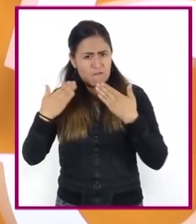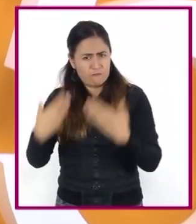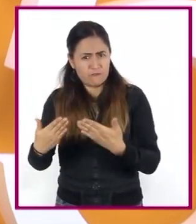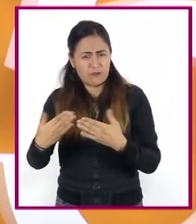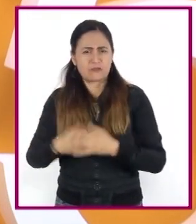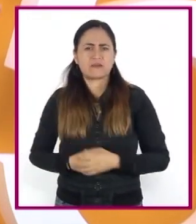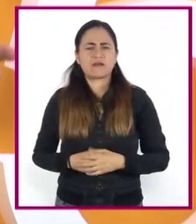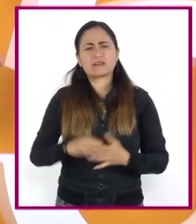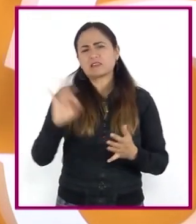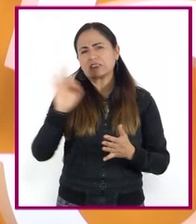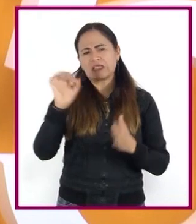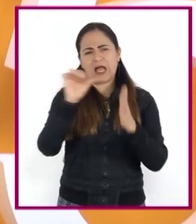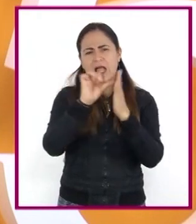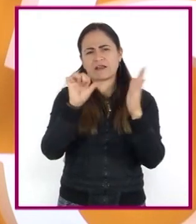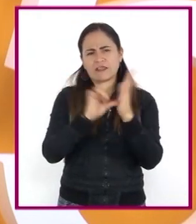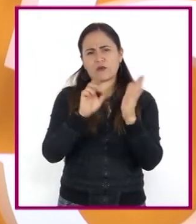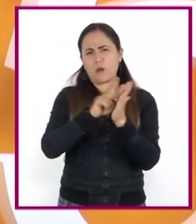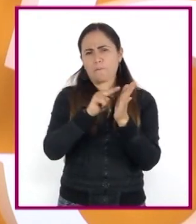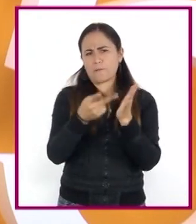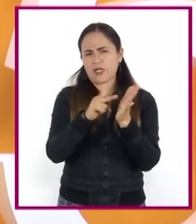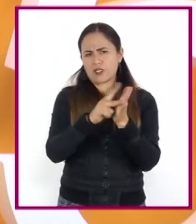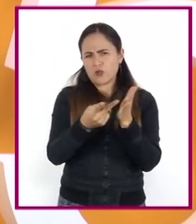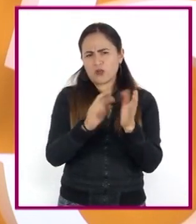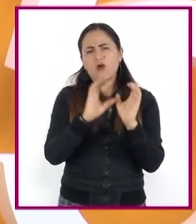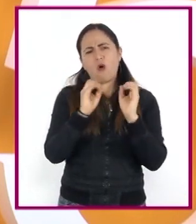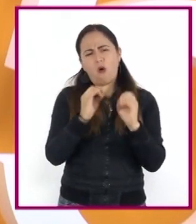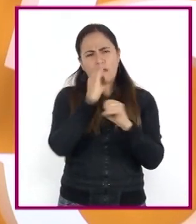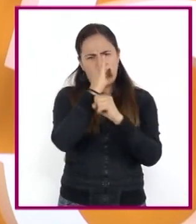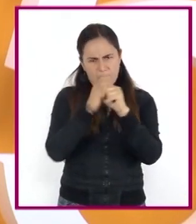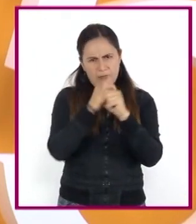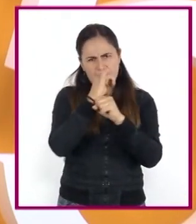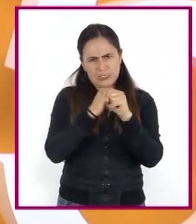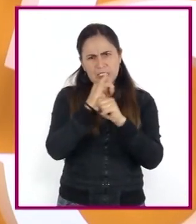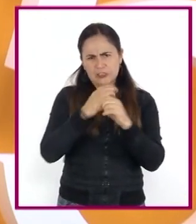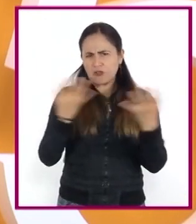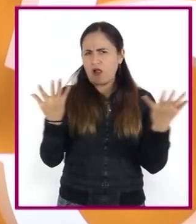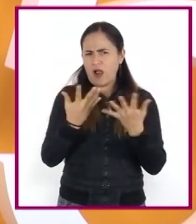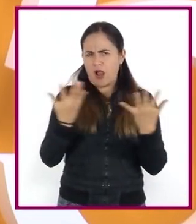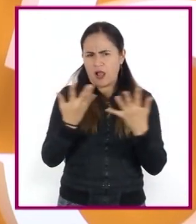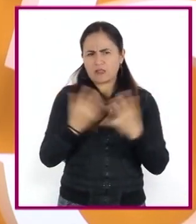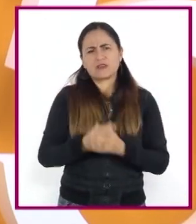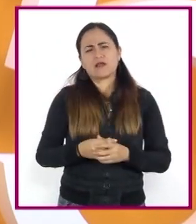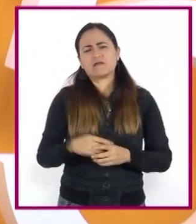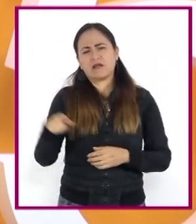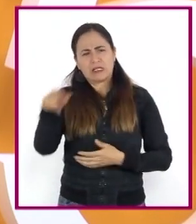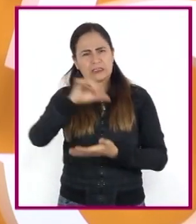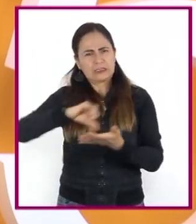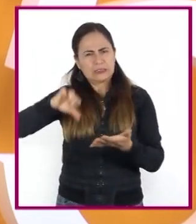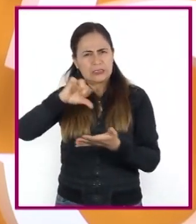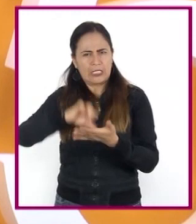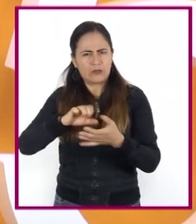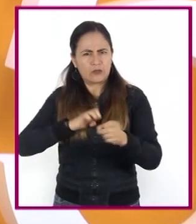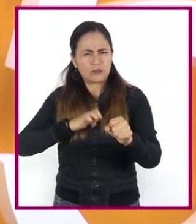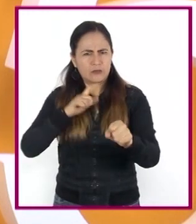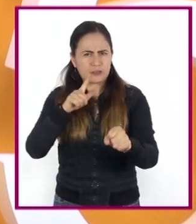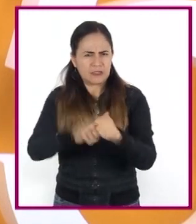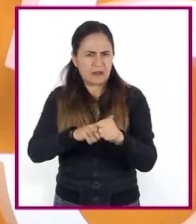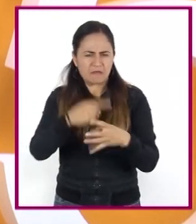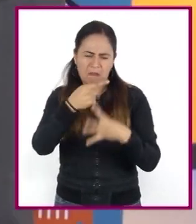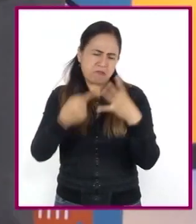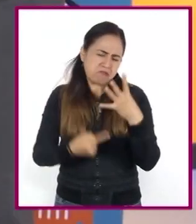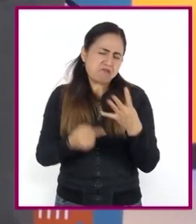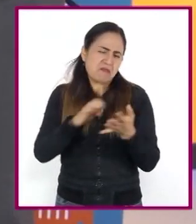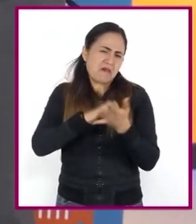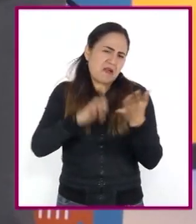ser un artículo periodístico o una investigación realizada por un centro especializado, por mencionar